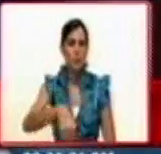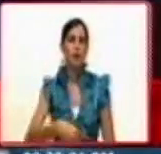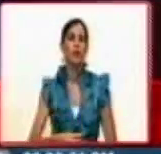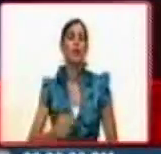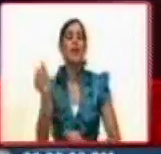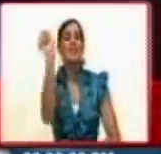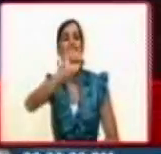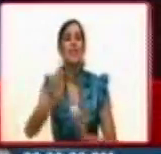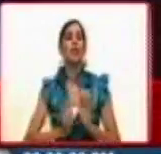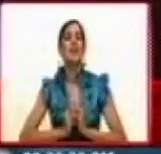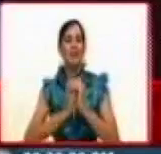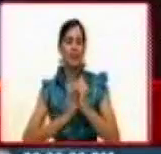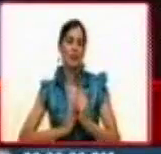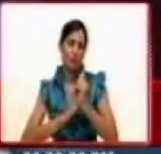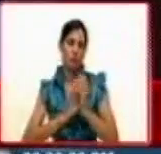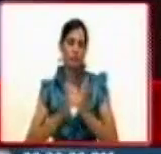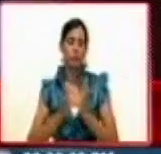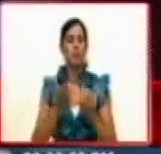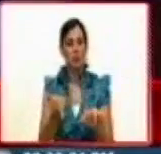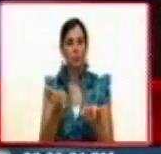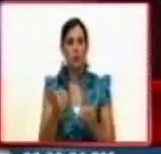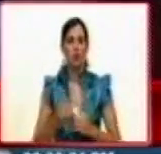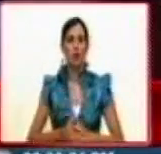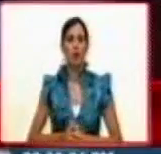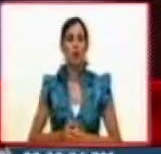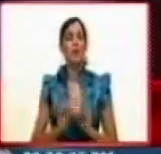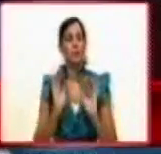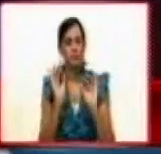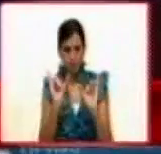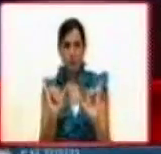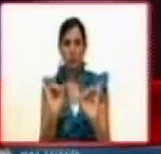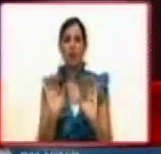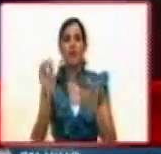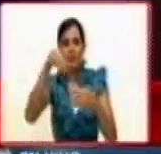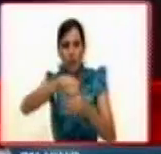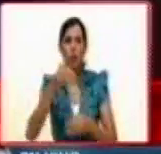sindical, llevadas a cabo en el marco de esta cumbre.